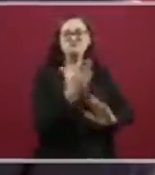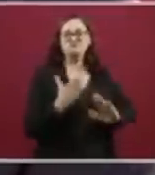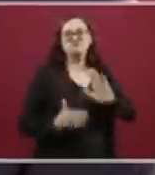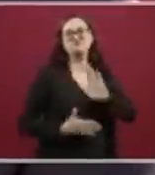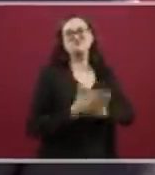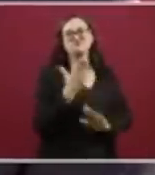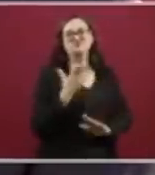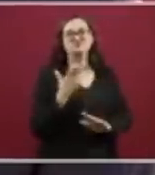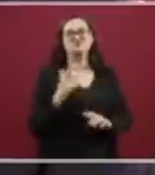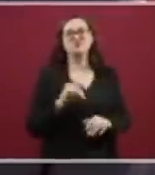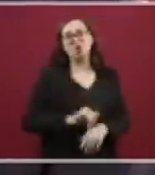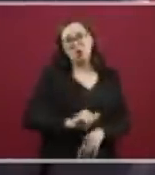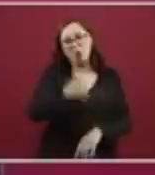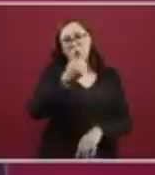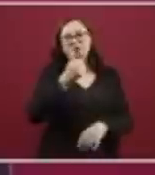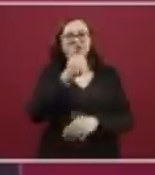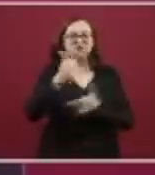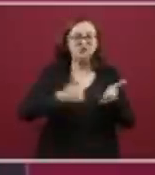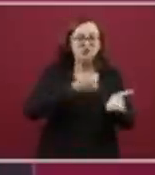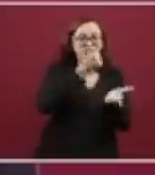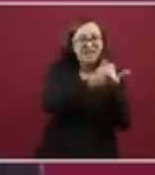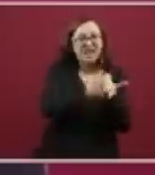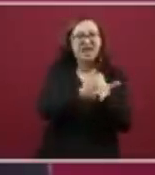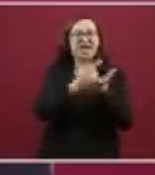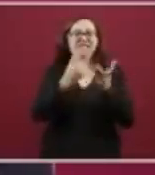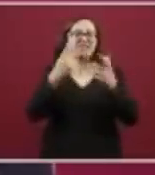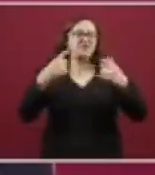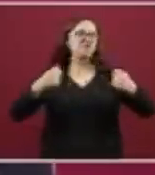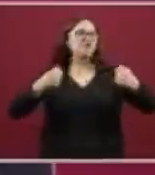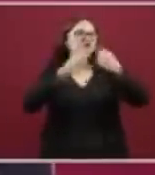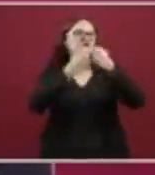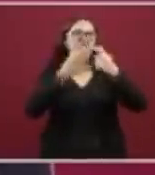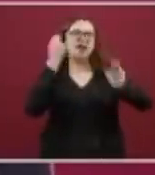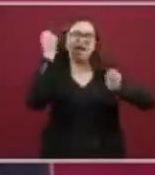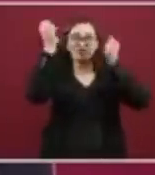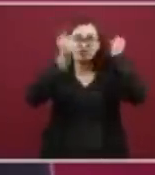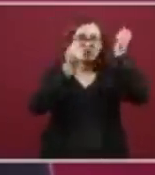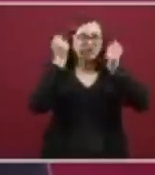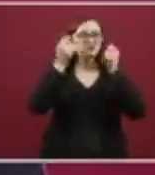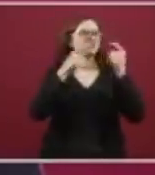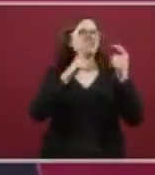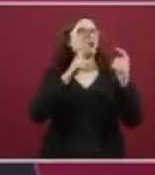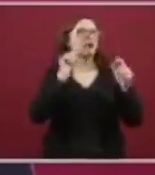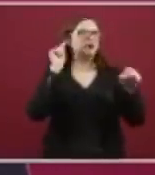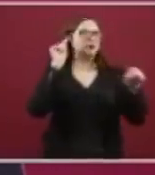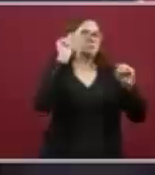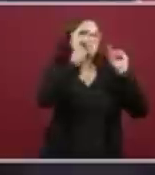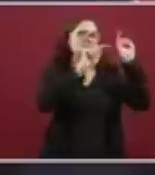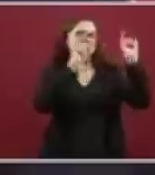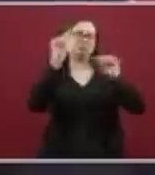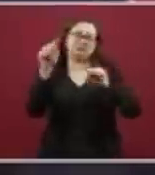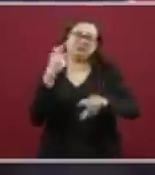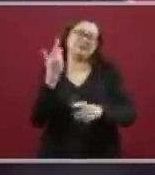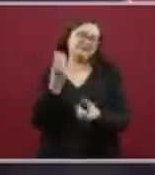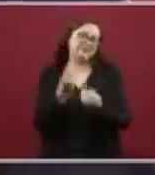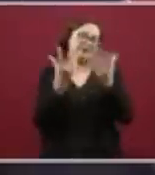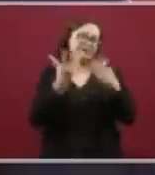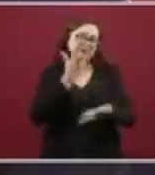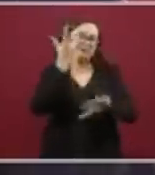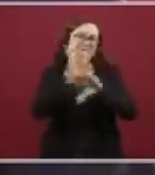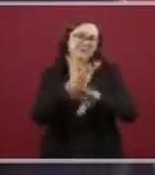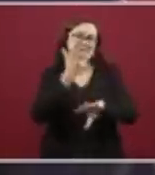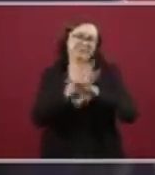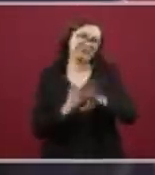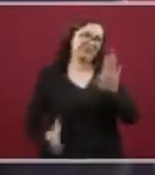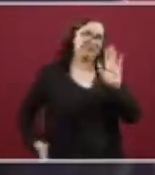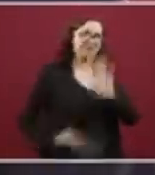centros turísticos, a las ciudades fronterizas y, desde luego, del otro lado de la